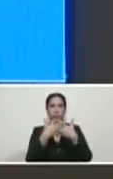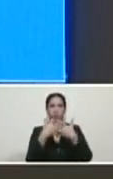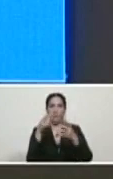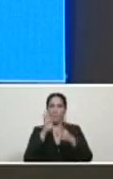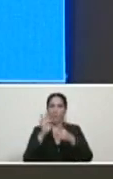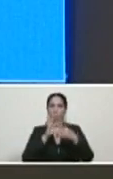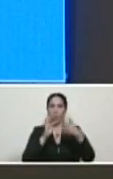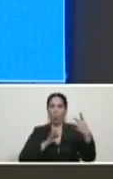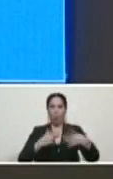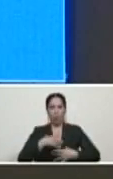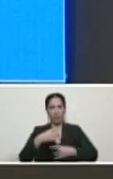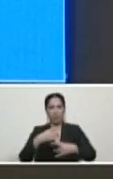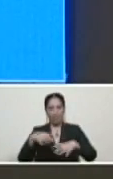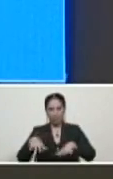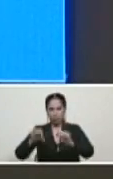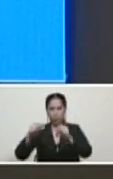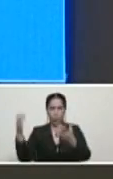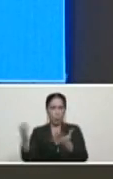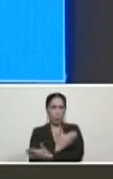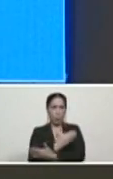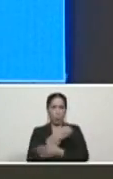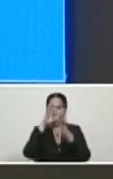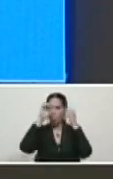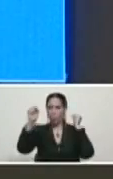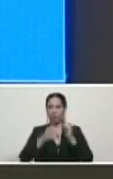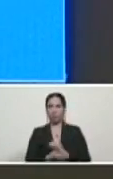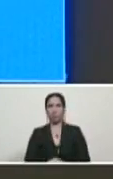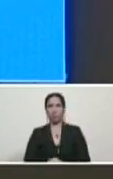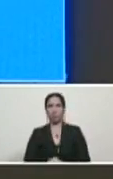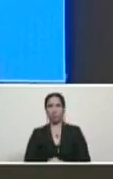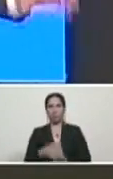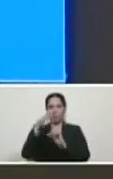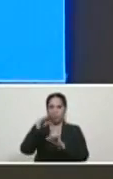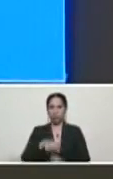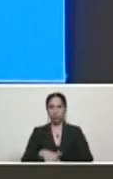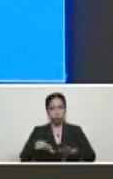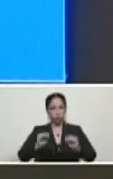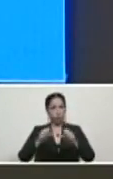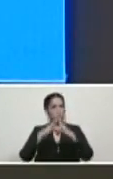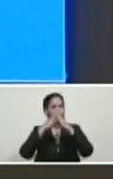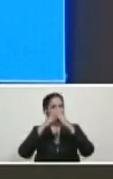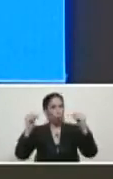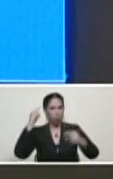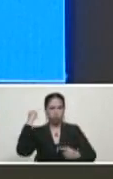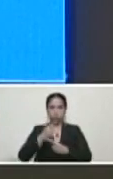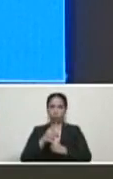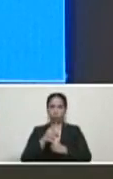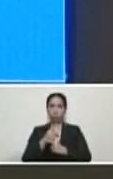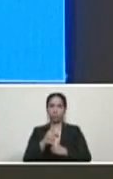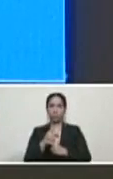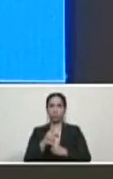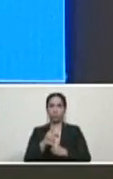intereses de los imperios coloniales dominantes de su época, todos.